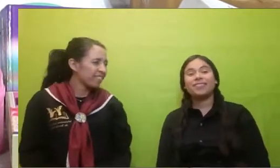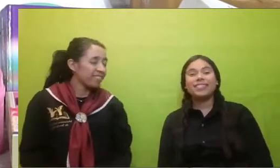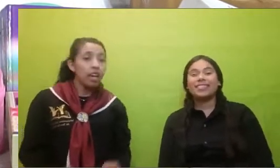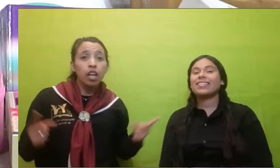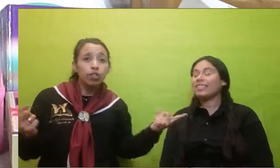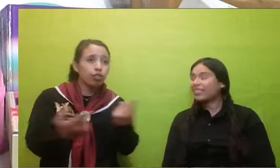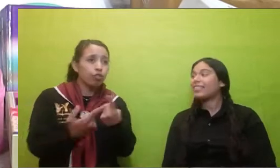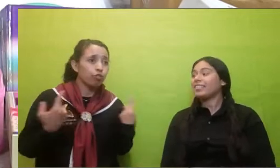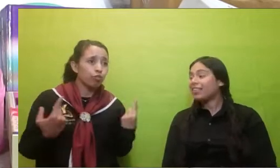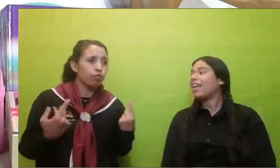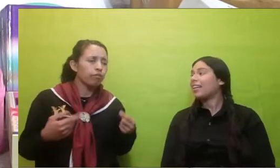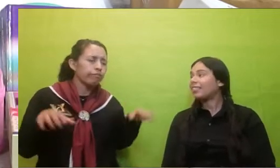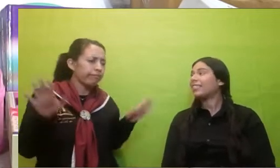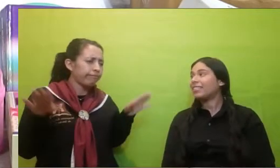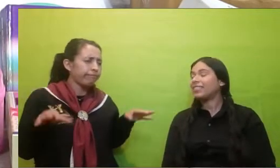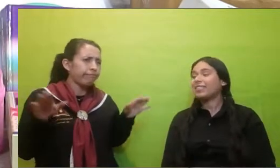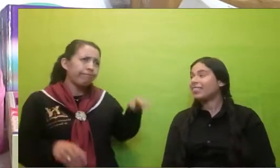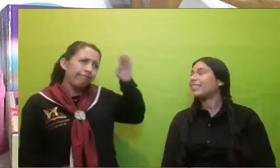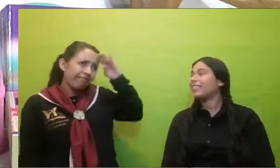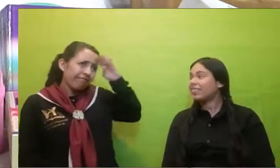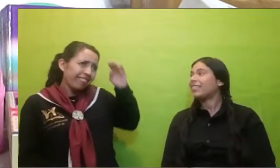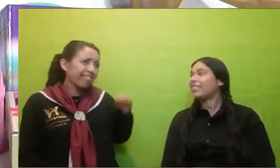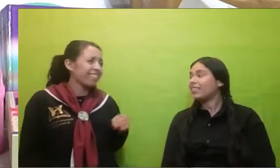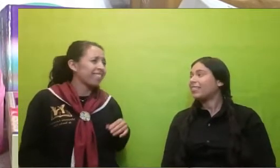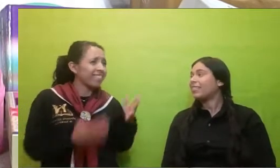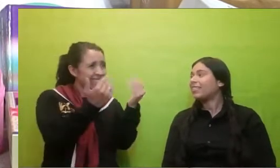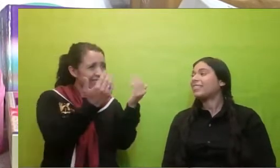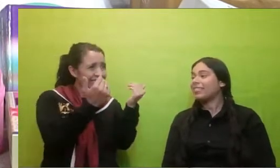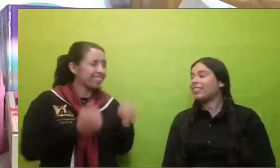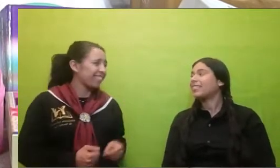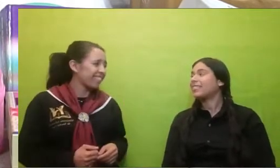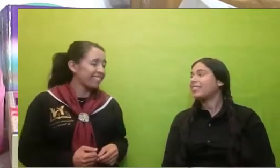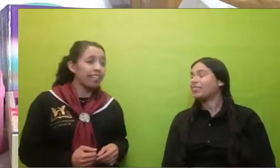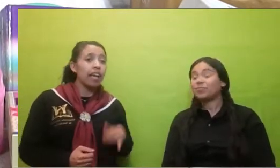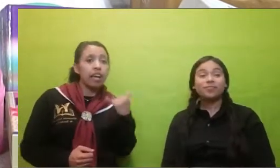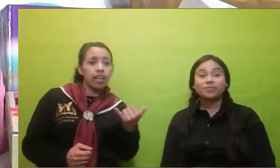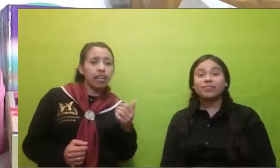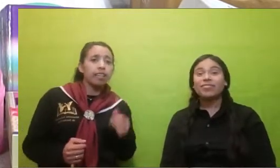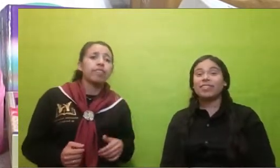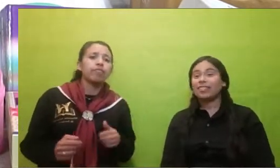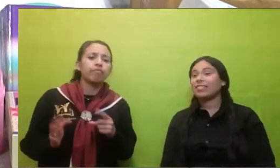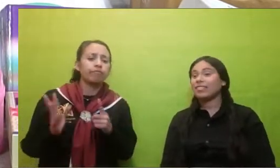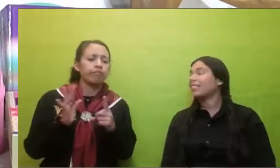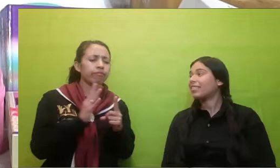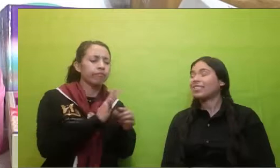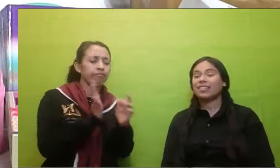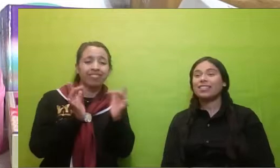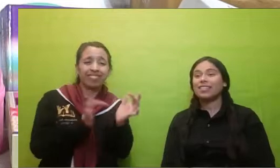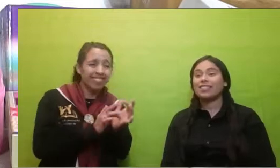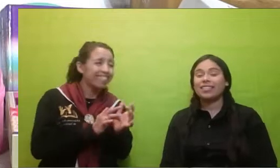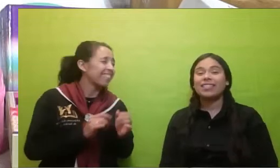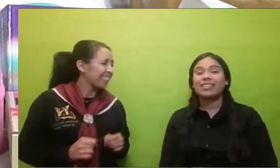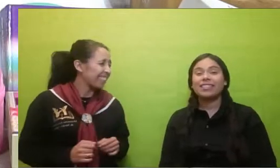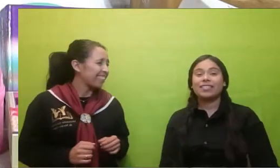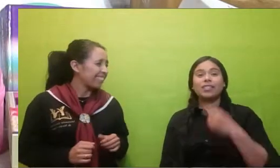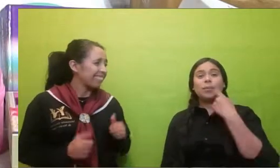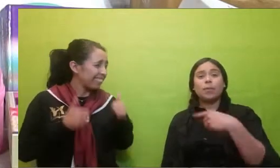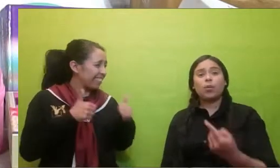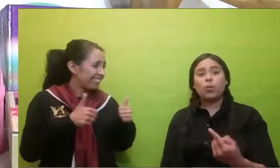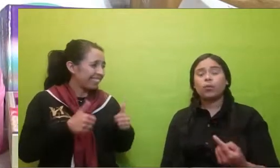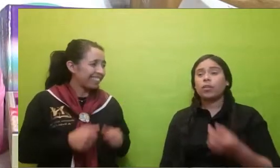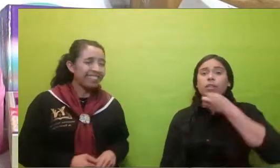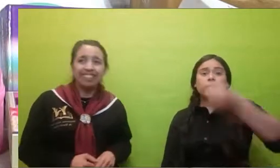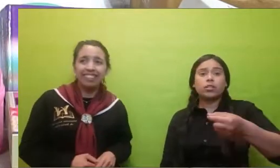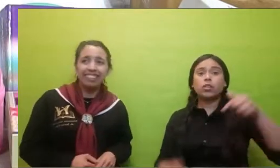más personas. Porque nosotros somos ángeles de esperanza ángeles y discípulos de Jesús. ¿Cierto? Vamos entonces